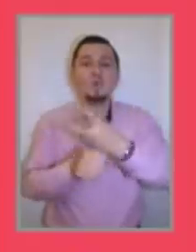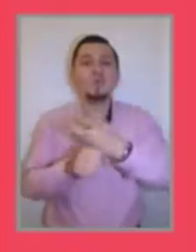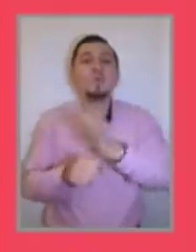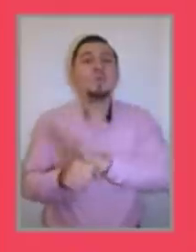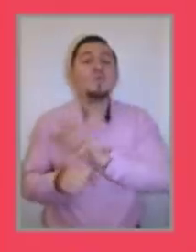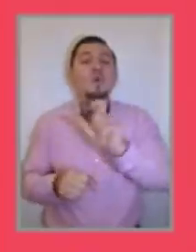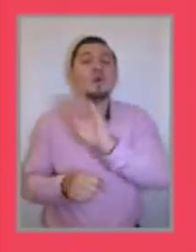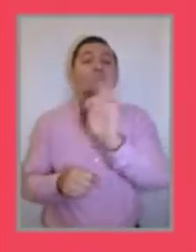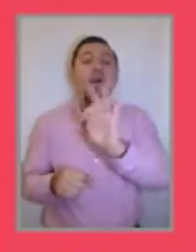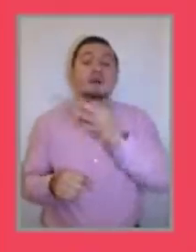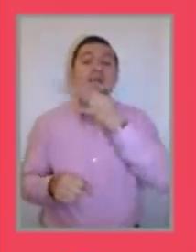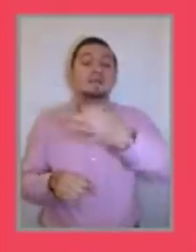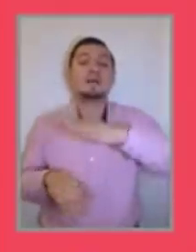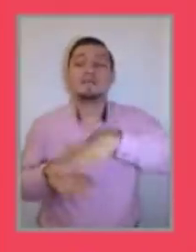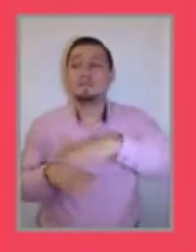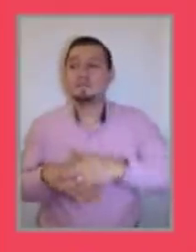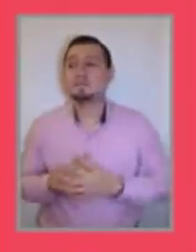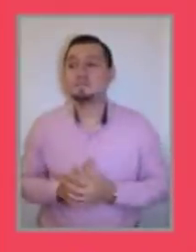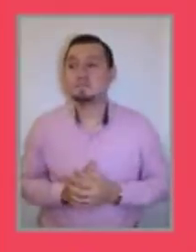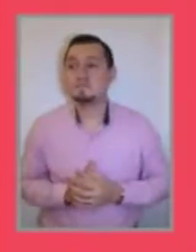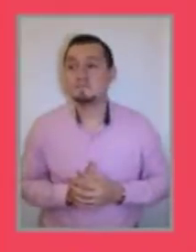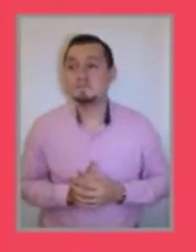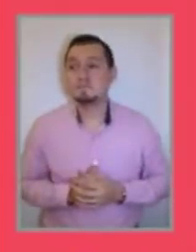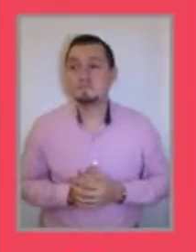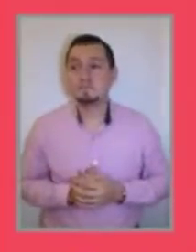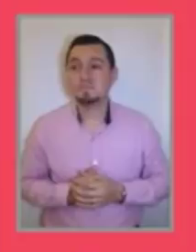de transición.